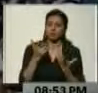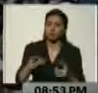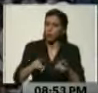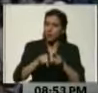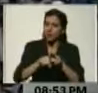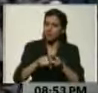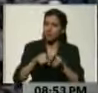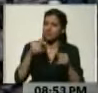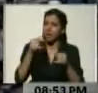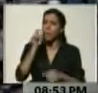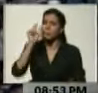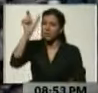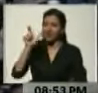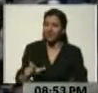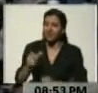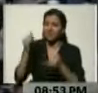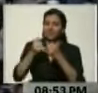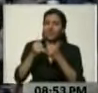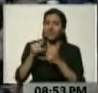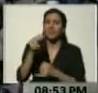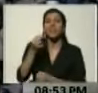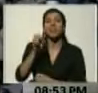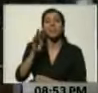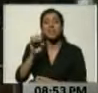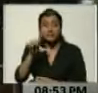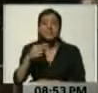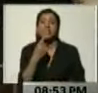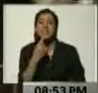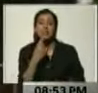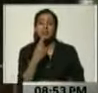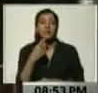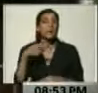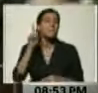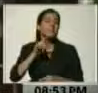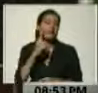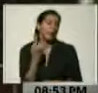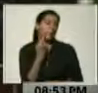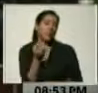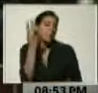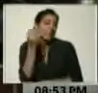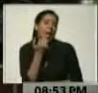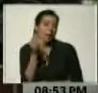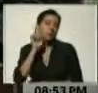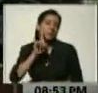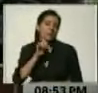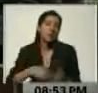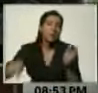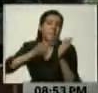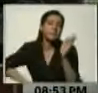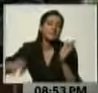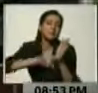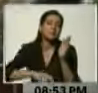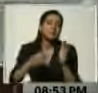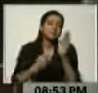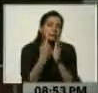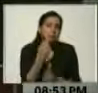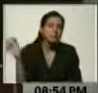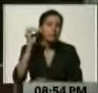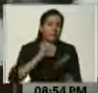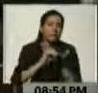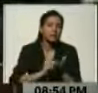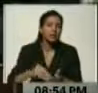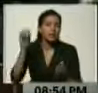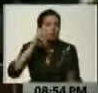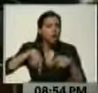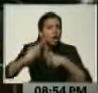Goebbels, una mentira, repítela todos los días, 100 veces, 500 veces, y bueno, se termina convirtiendo